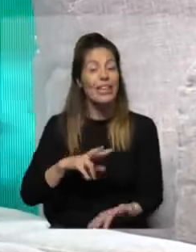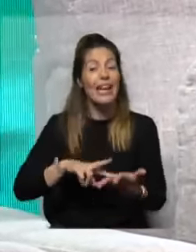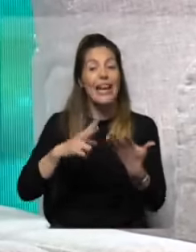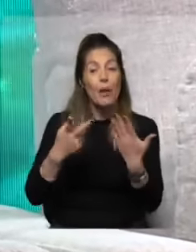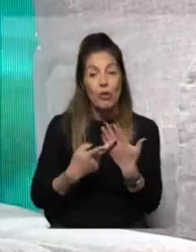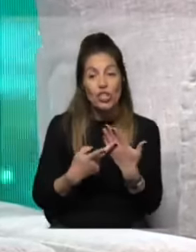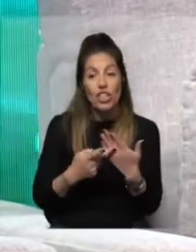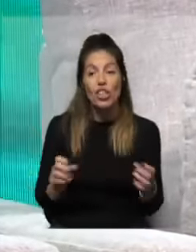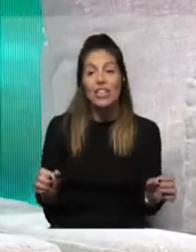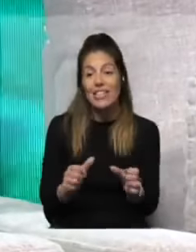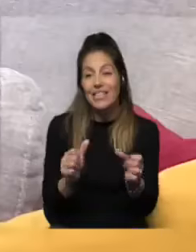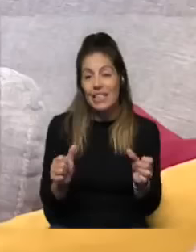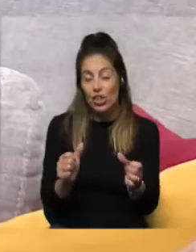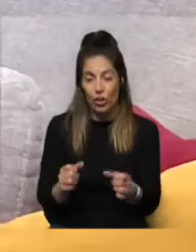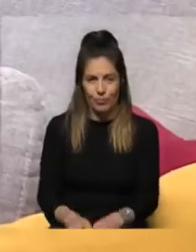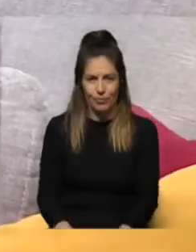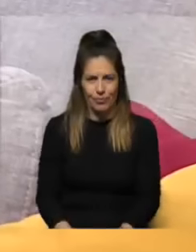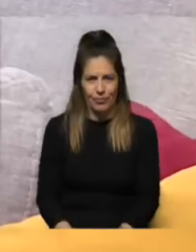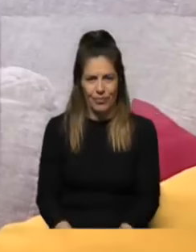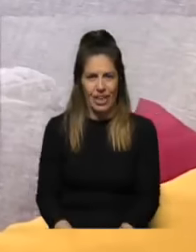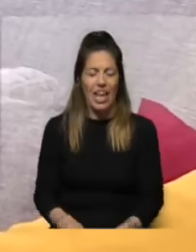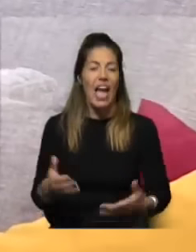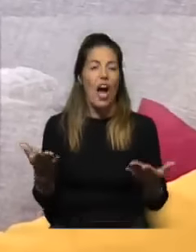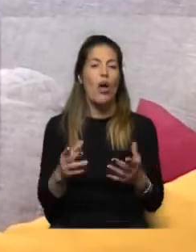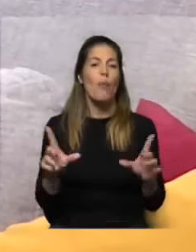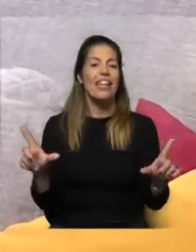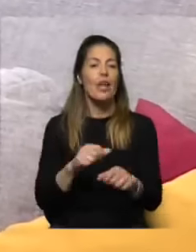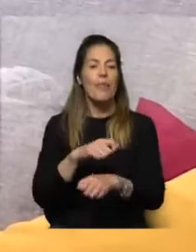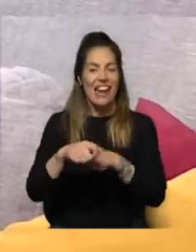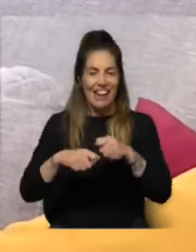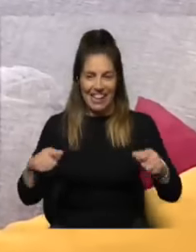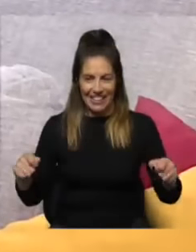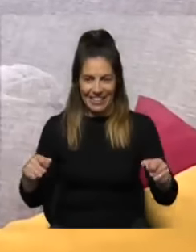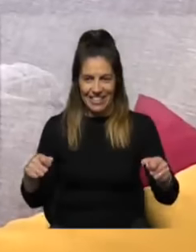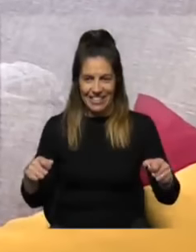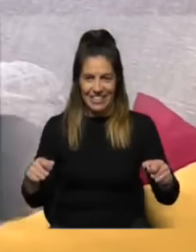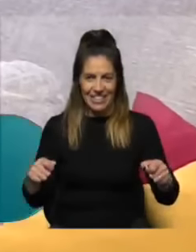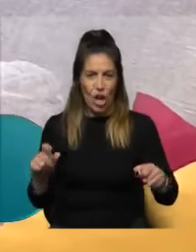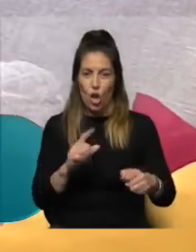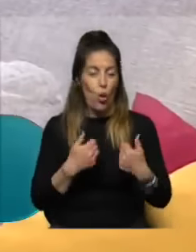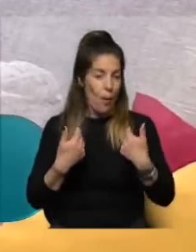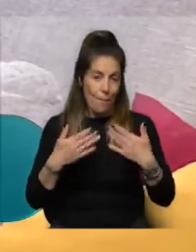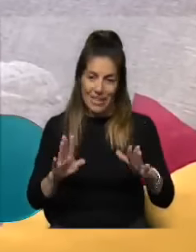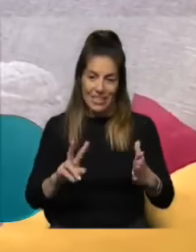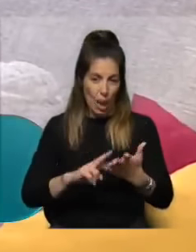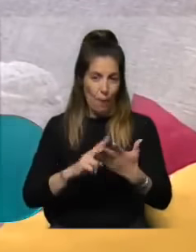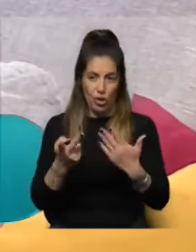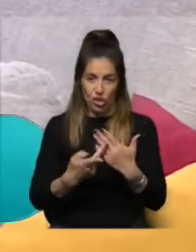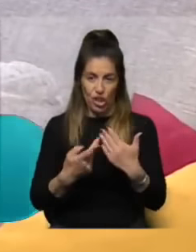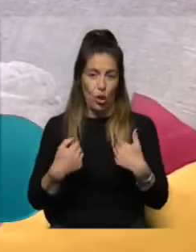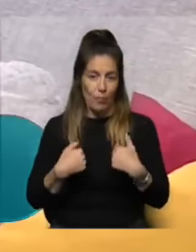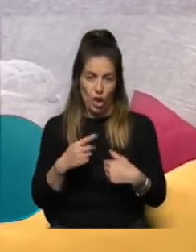es que estás. Bueno, ahora después de terminar la tesis, no hemos empezado todavía ningún proyecto